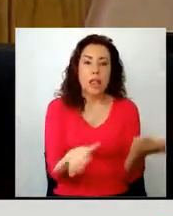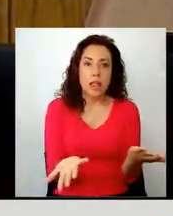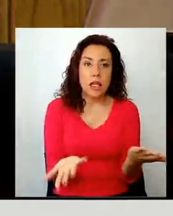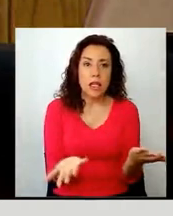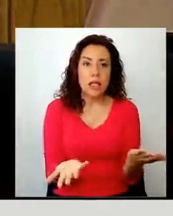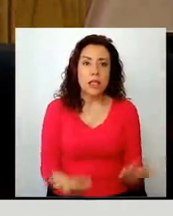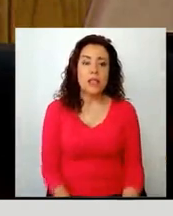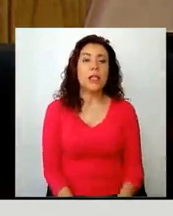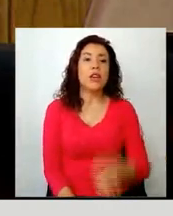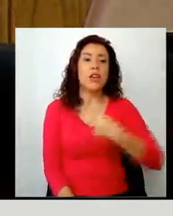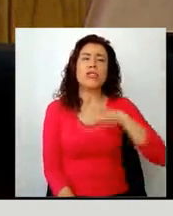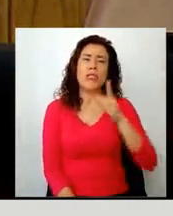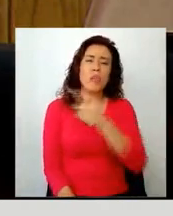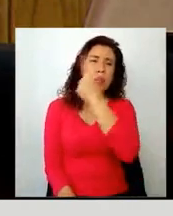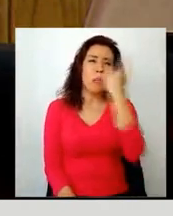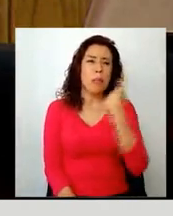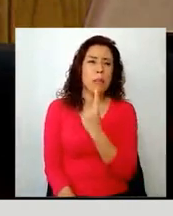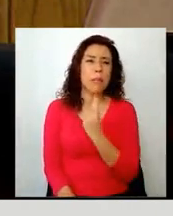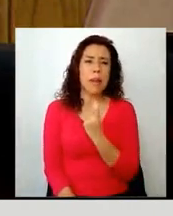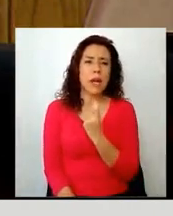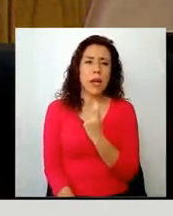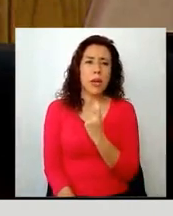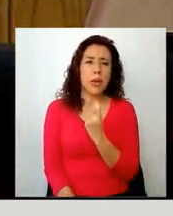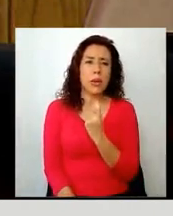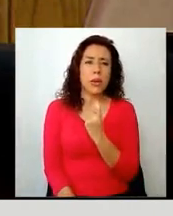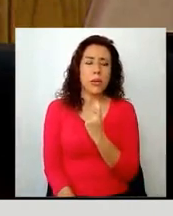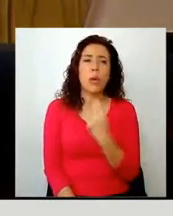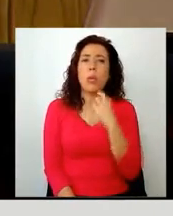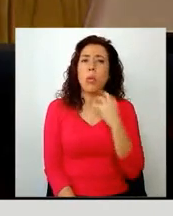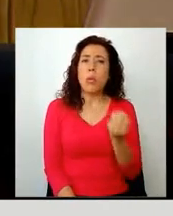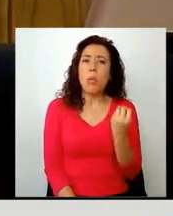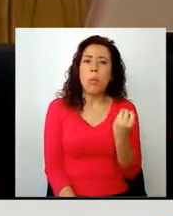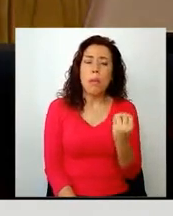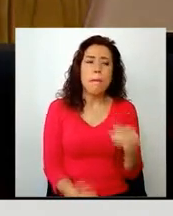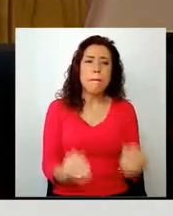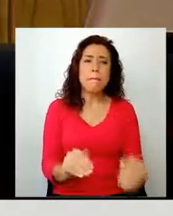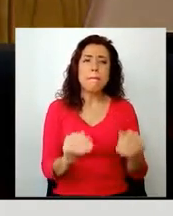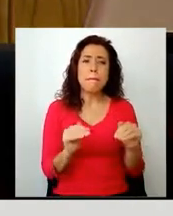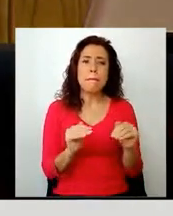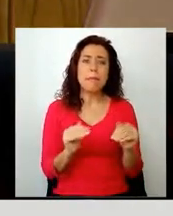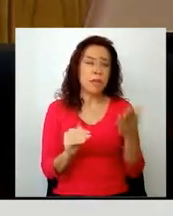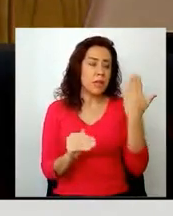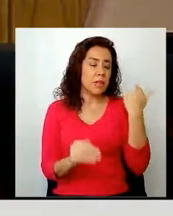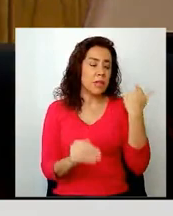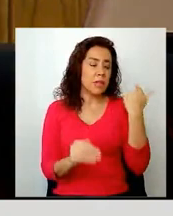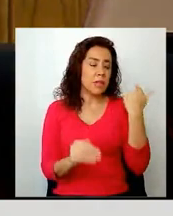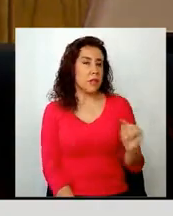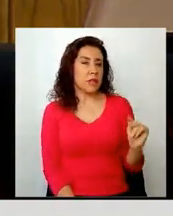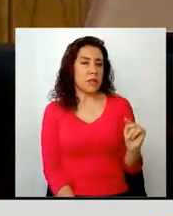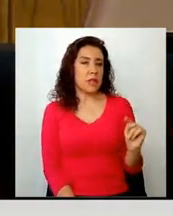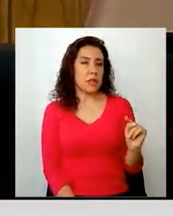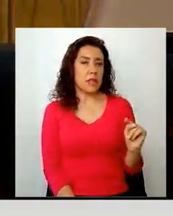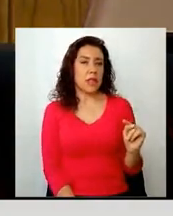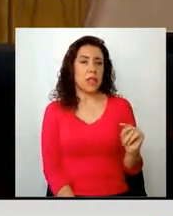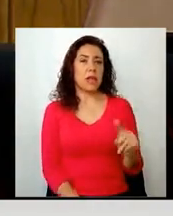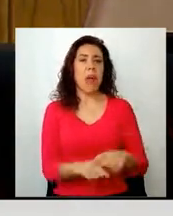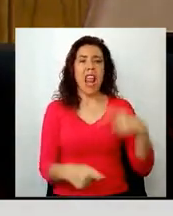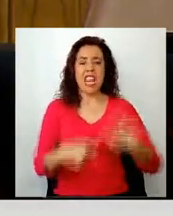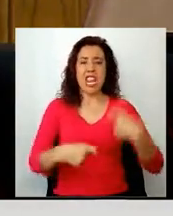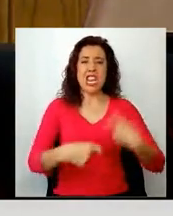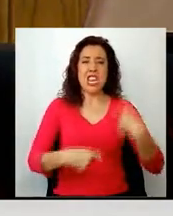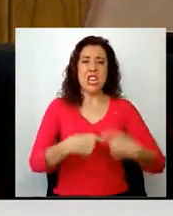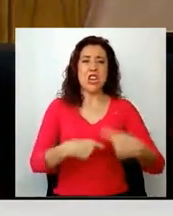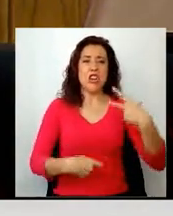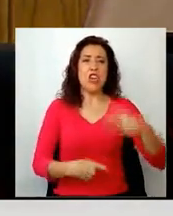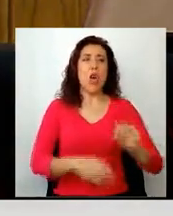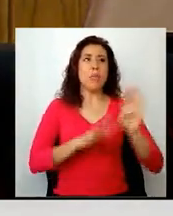preguntarnos presidenta es por qué los mismos que hace una semana actuaban como negacionistas medioambientales